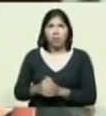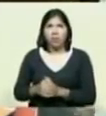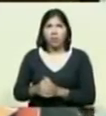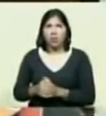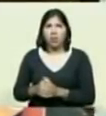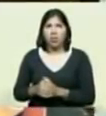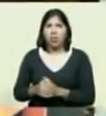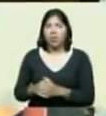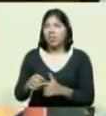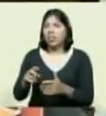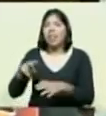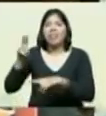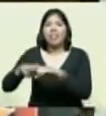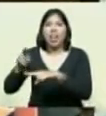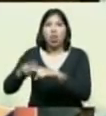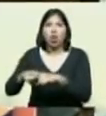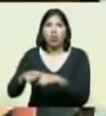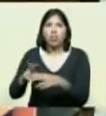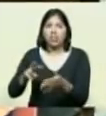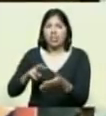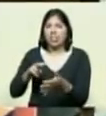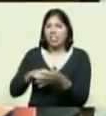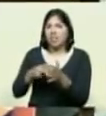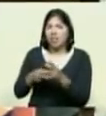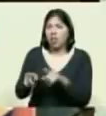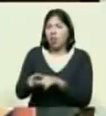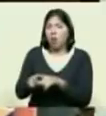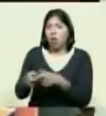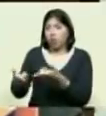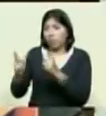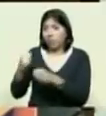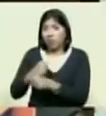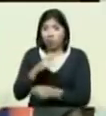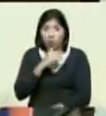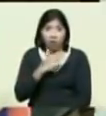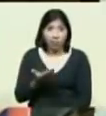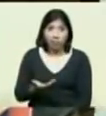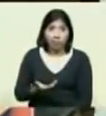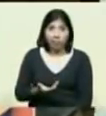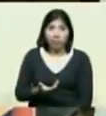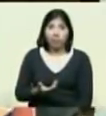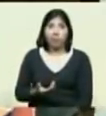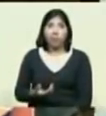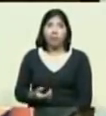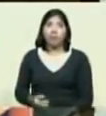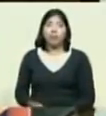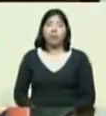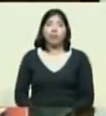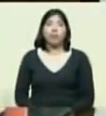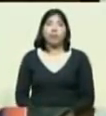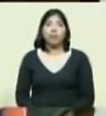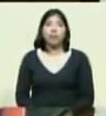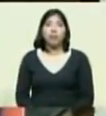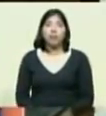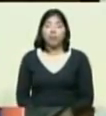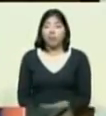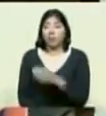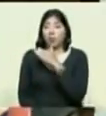que no puedes trabajar legalmente. Y eso no te permite surgir ni tener un poder adquisitivo para tú mantenerte el día a